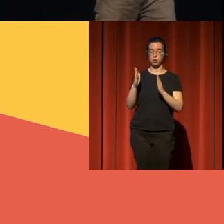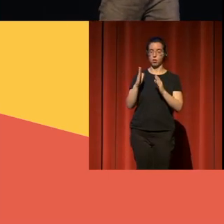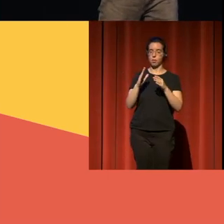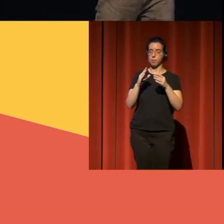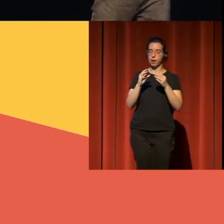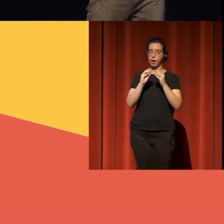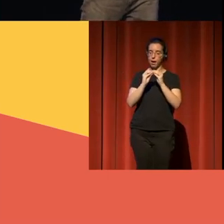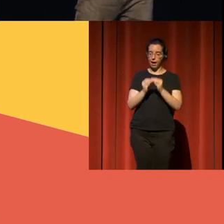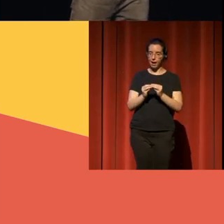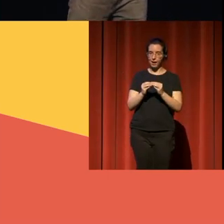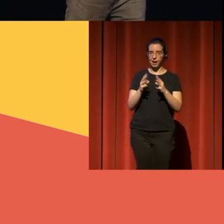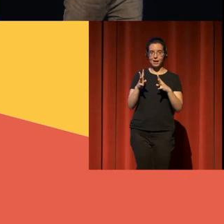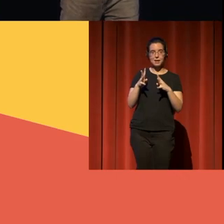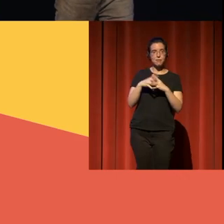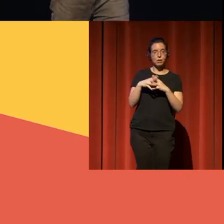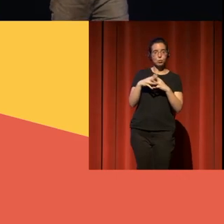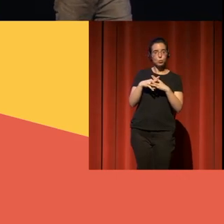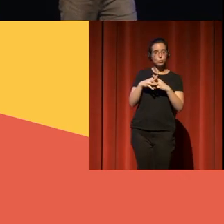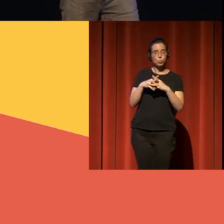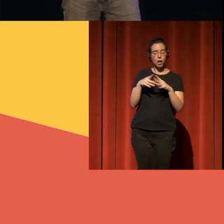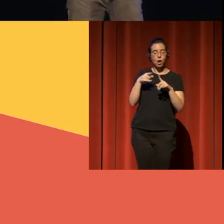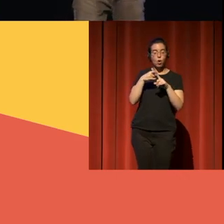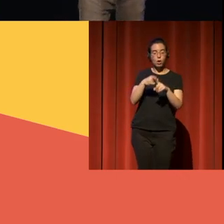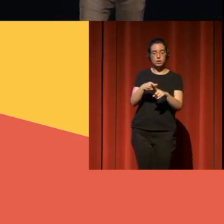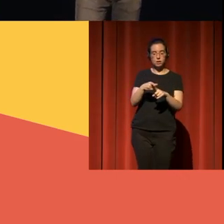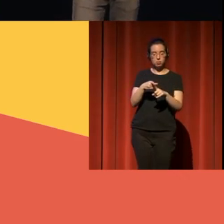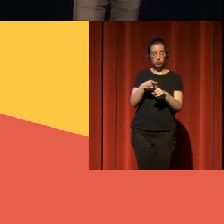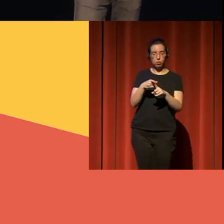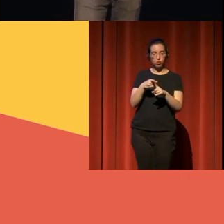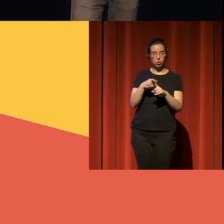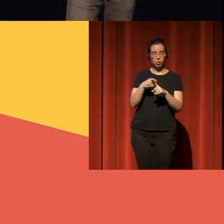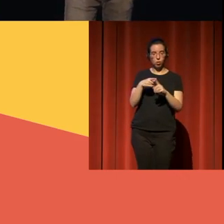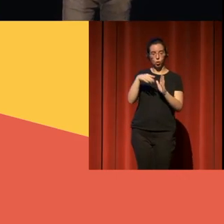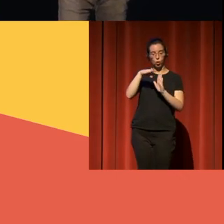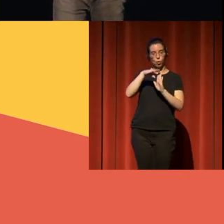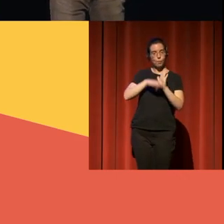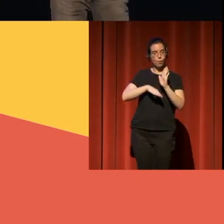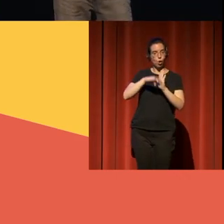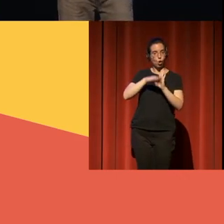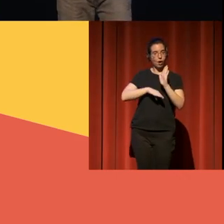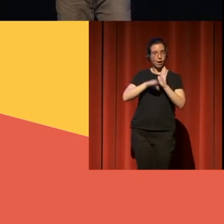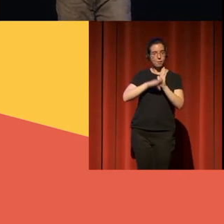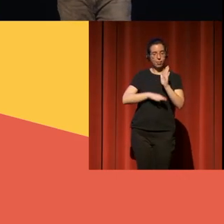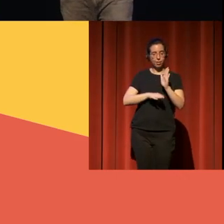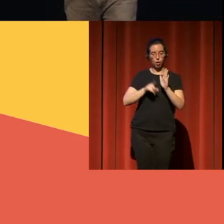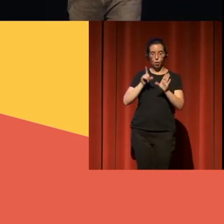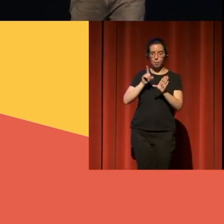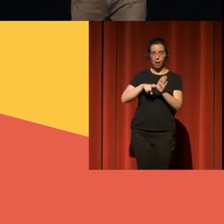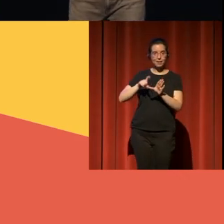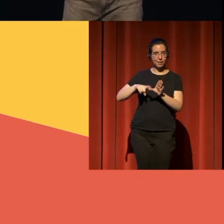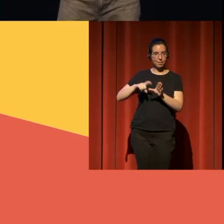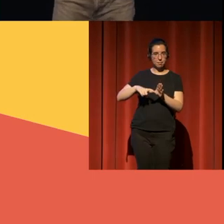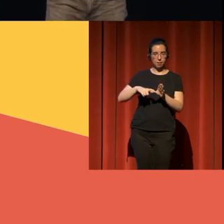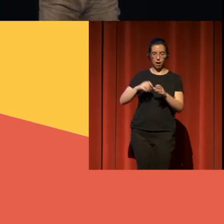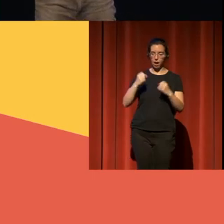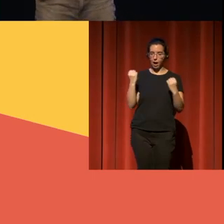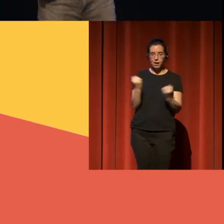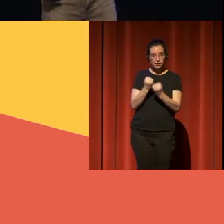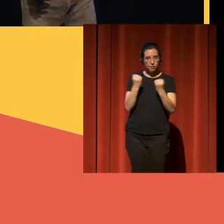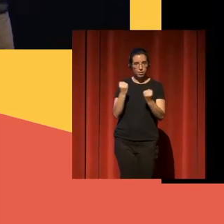infraestructura para tratar de llevar a cabo eh una programación participada o actividades participativas